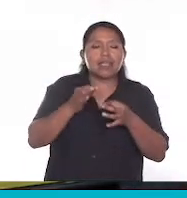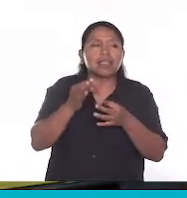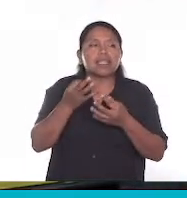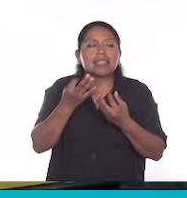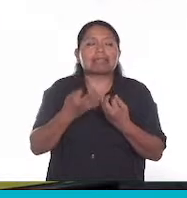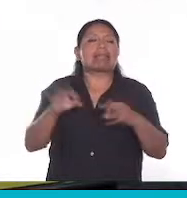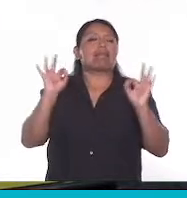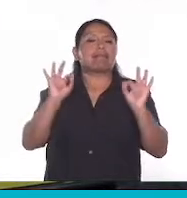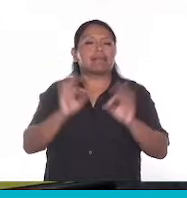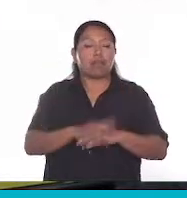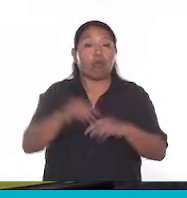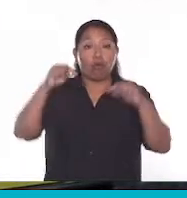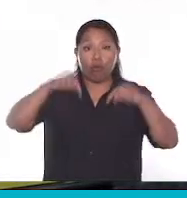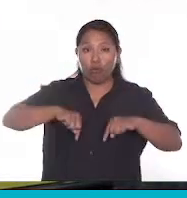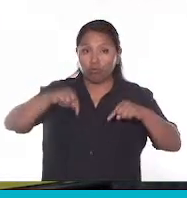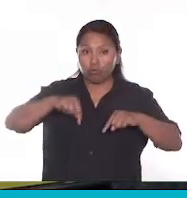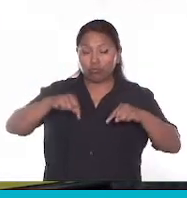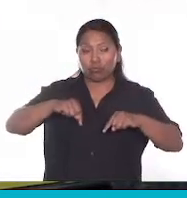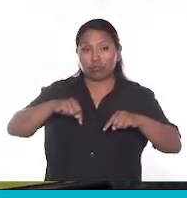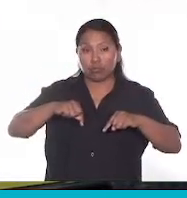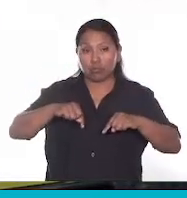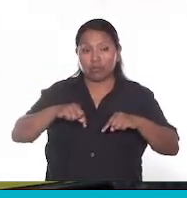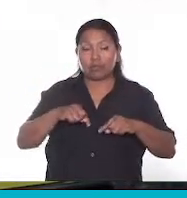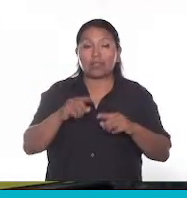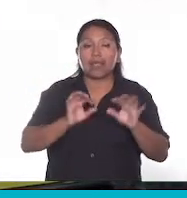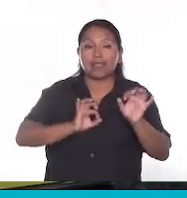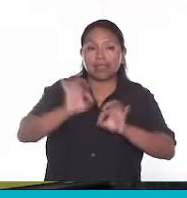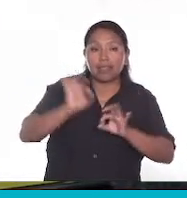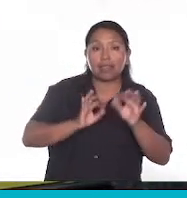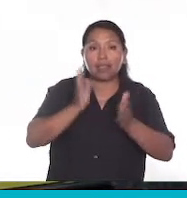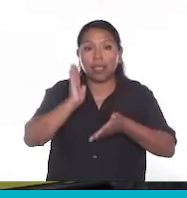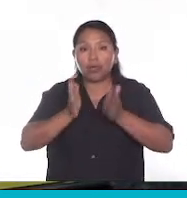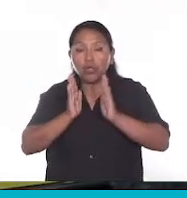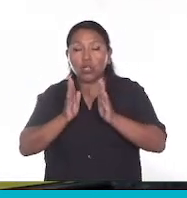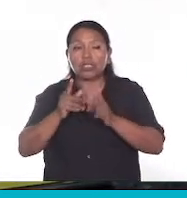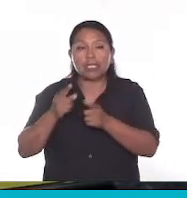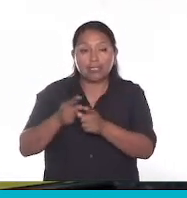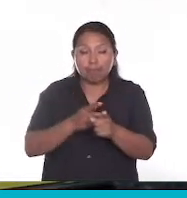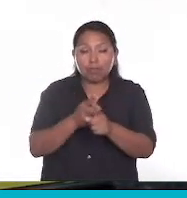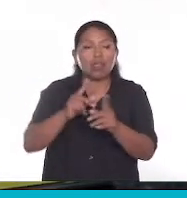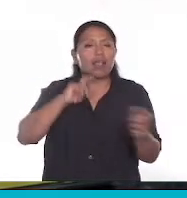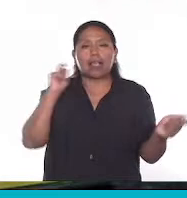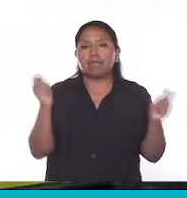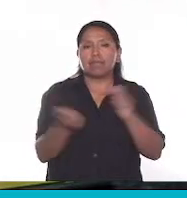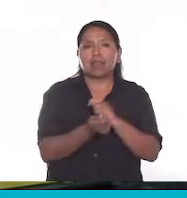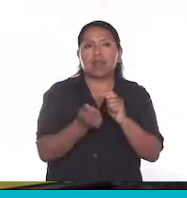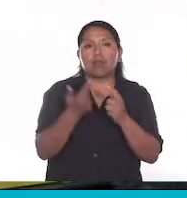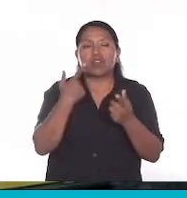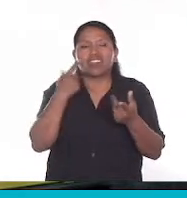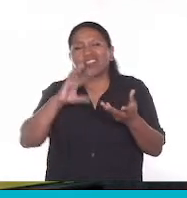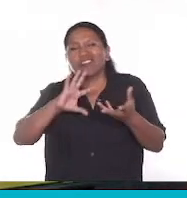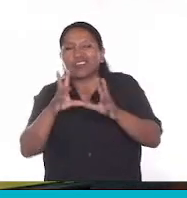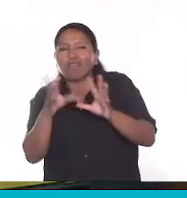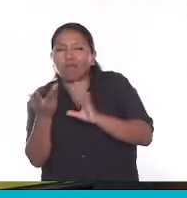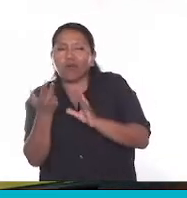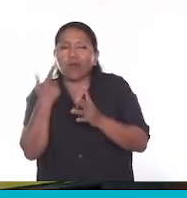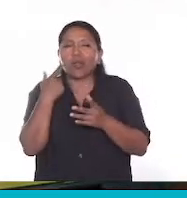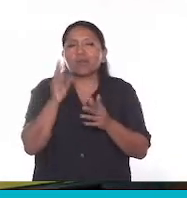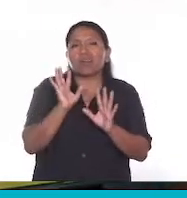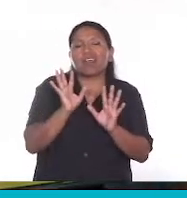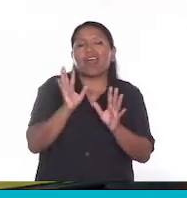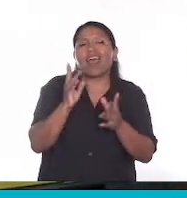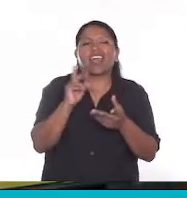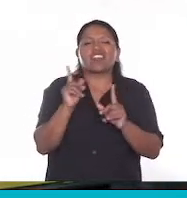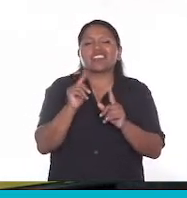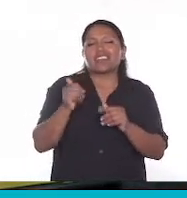impunidad. Hoy las estrategias de violencia y de persecución cambiaron porque tienen otras metodologías, porque no necesitan de las